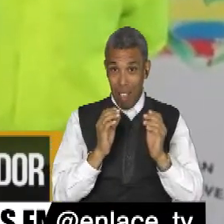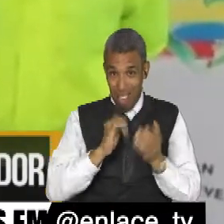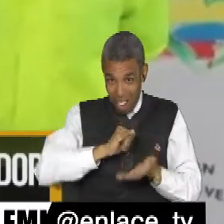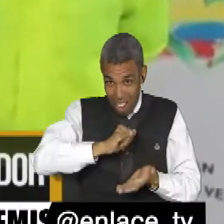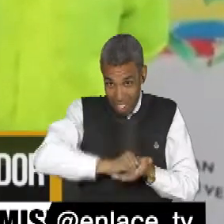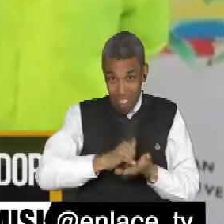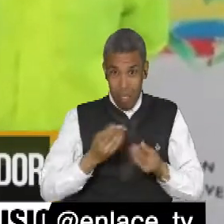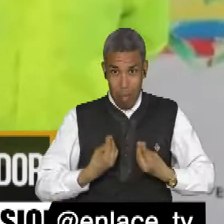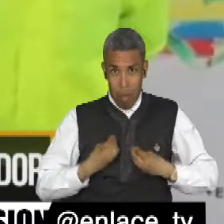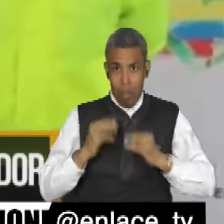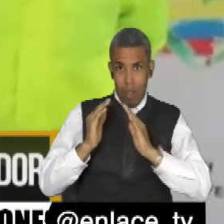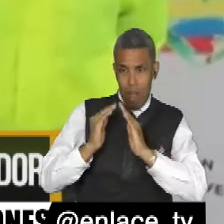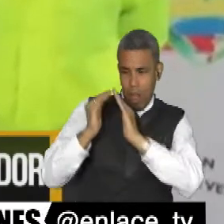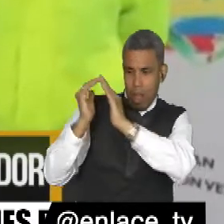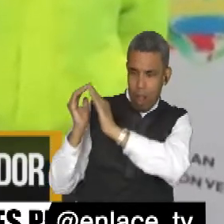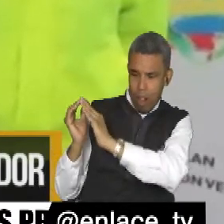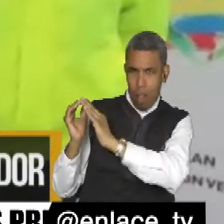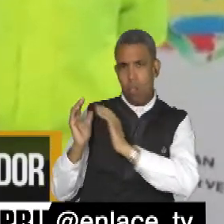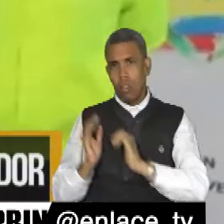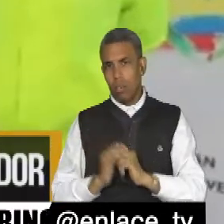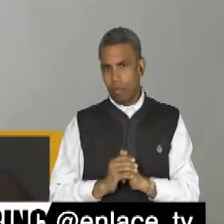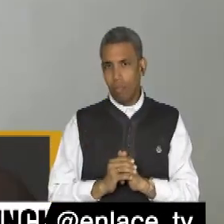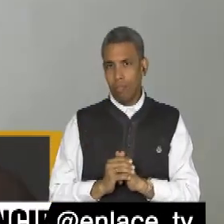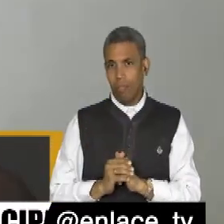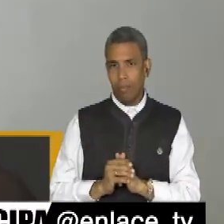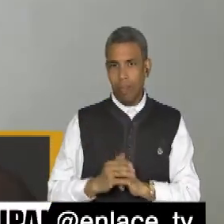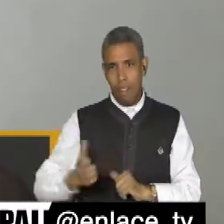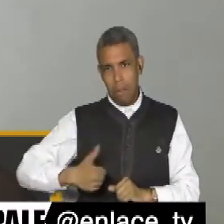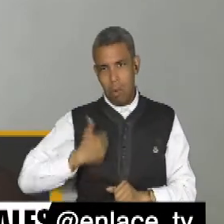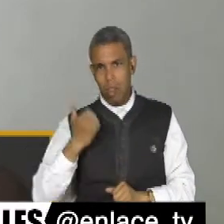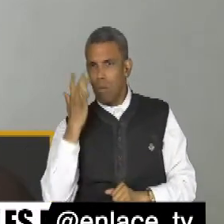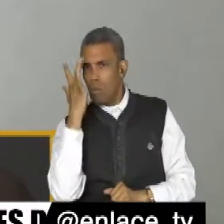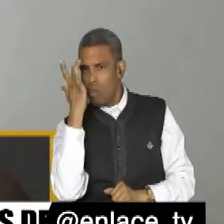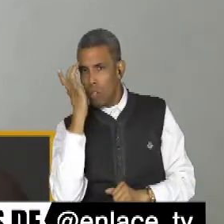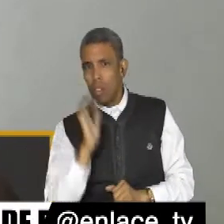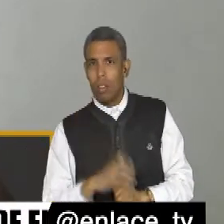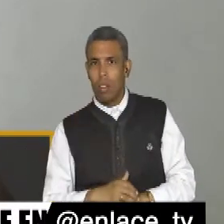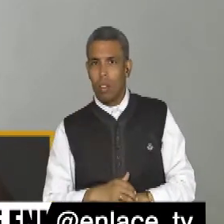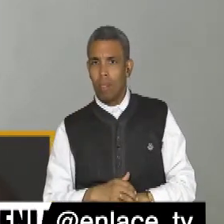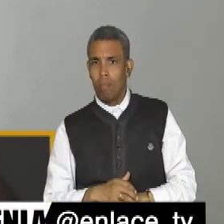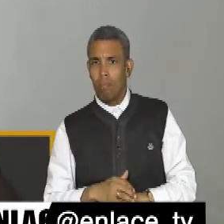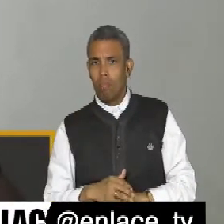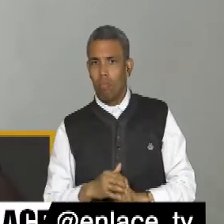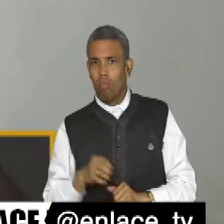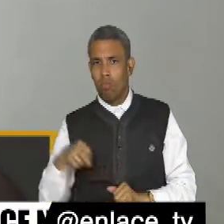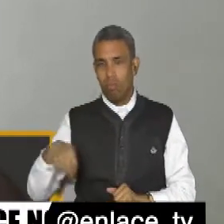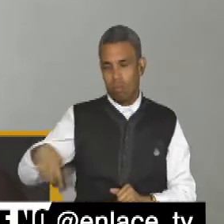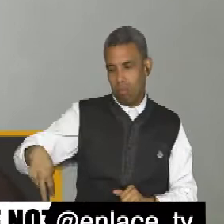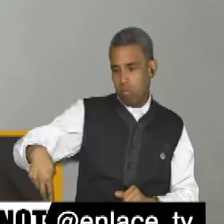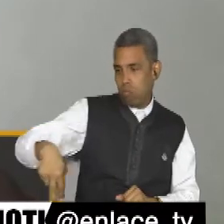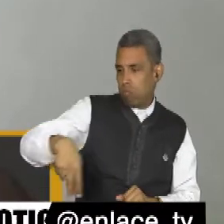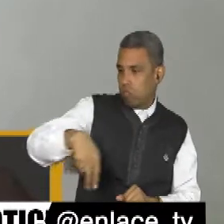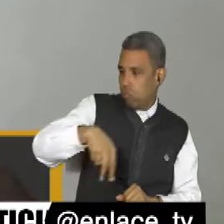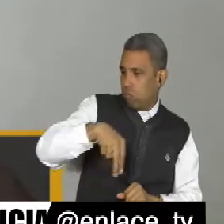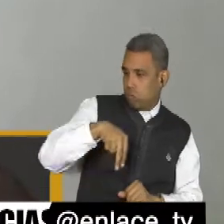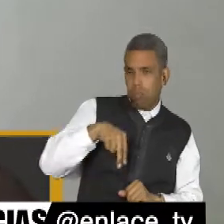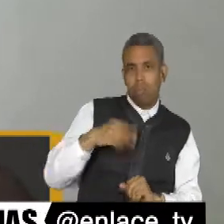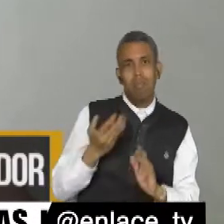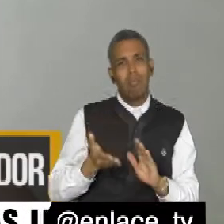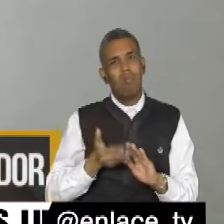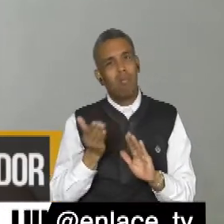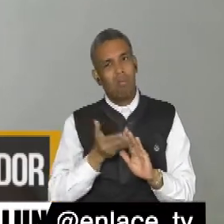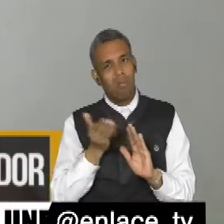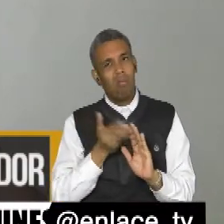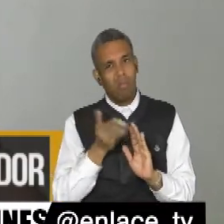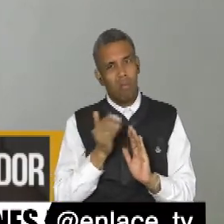y quien accedía fácilmente a la vivienda. Por cuanto ya la madre se dio cuenta que esta